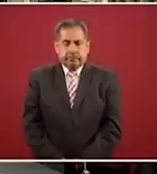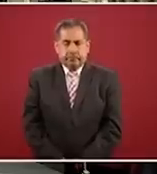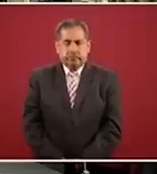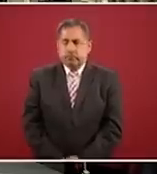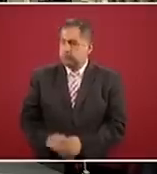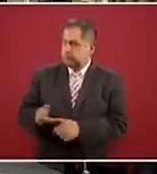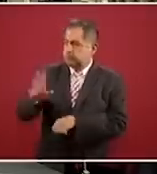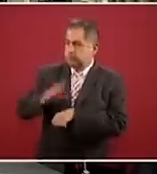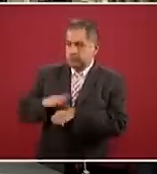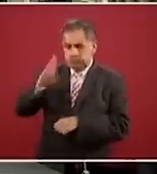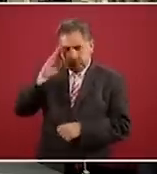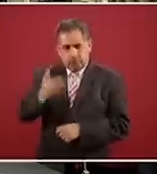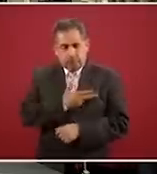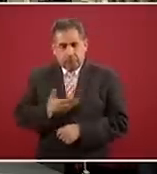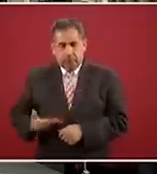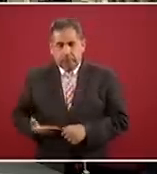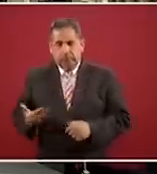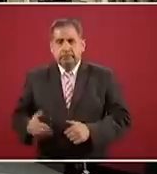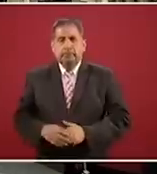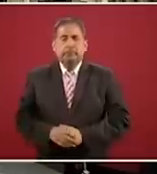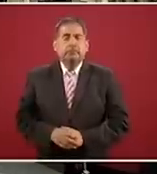Con su permiso, señor presidente.